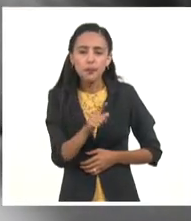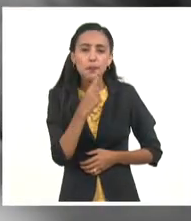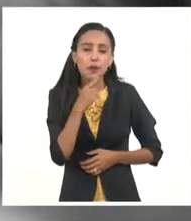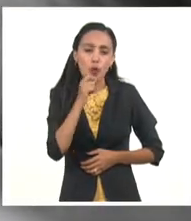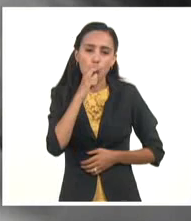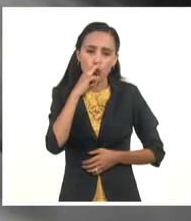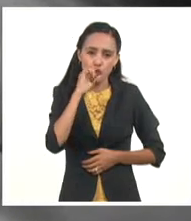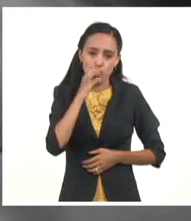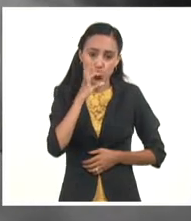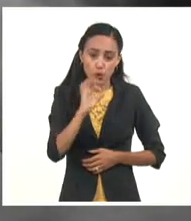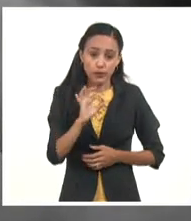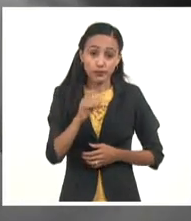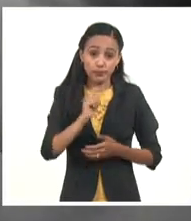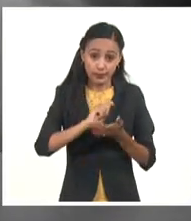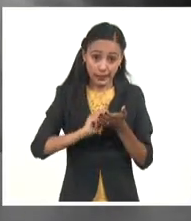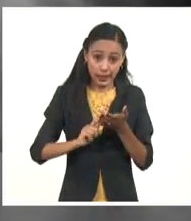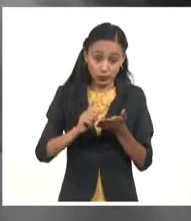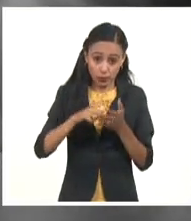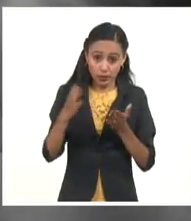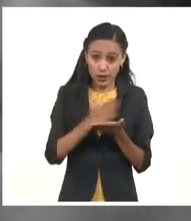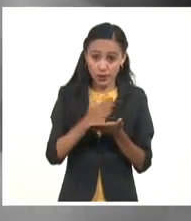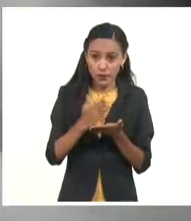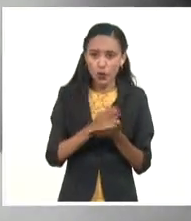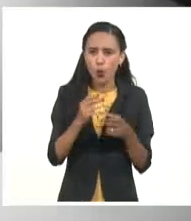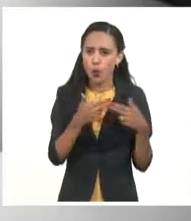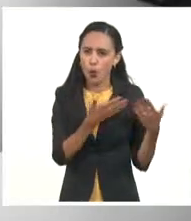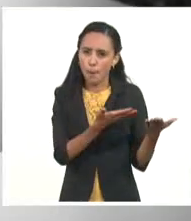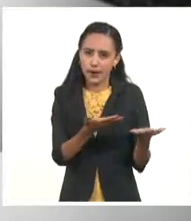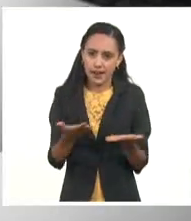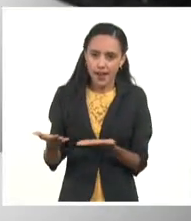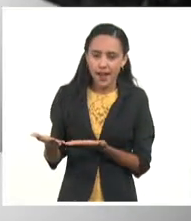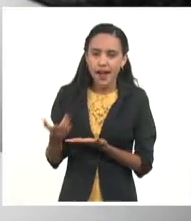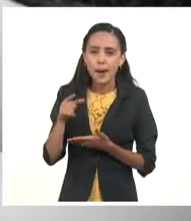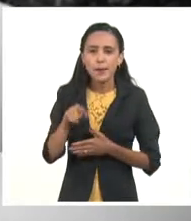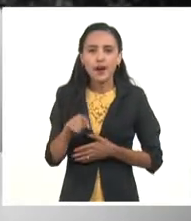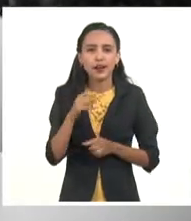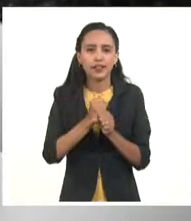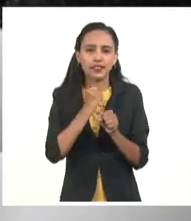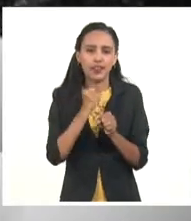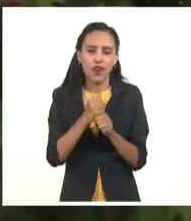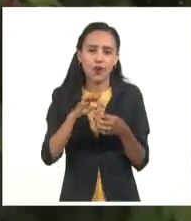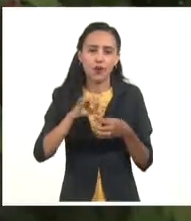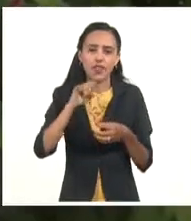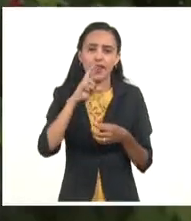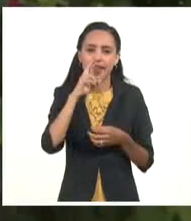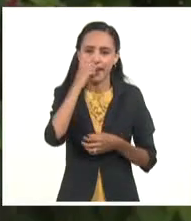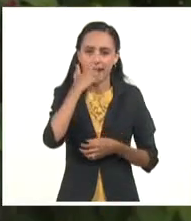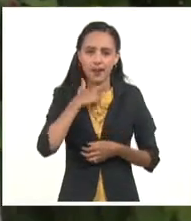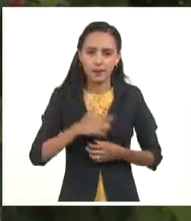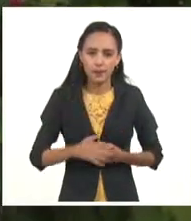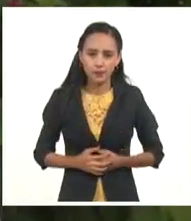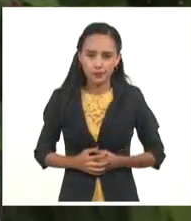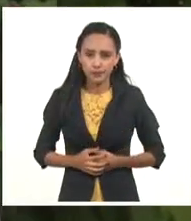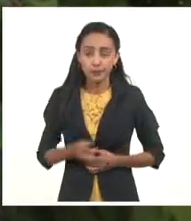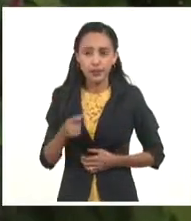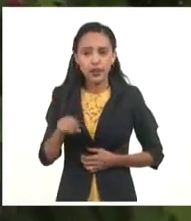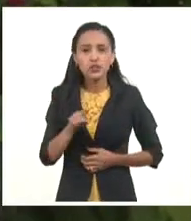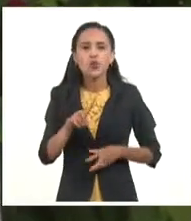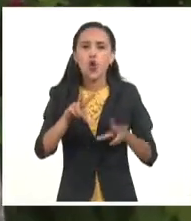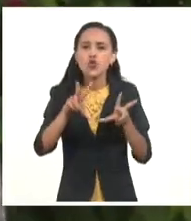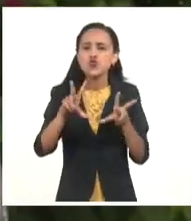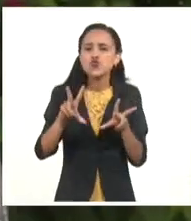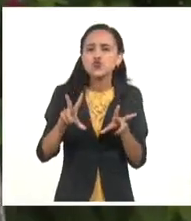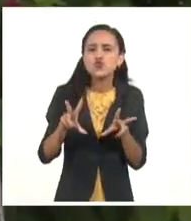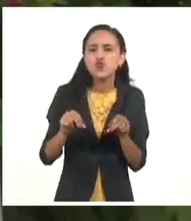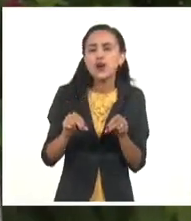el texto constituye un homenaje desde la literatura al legado de ramiro guerras para servir como un nuevo mapa para